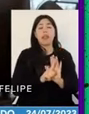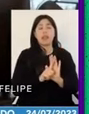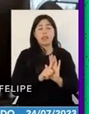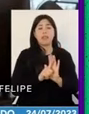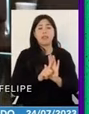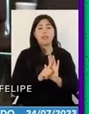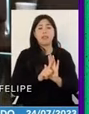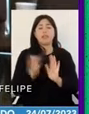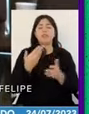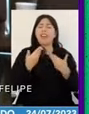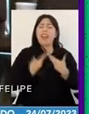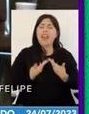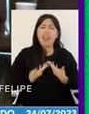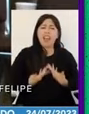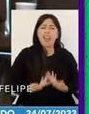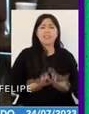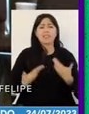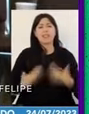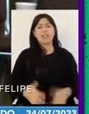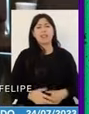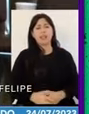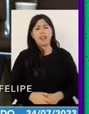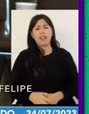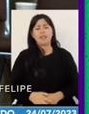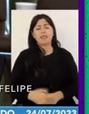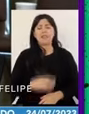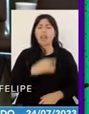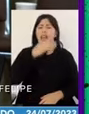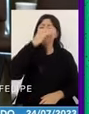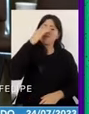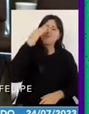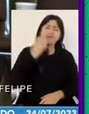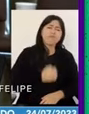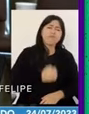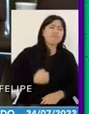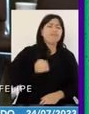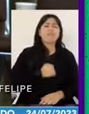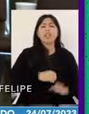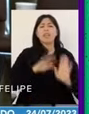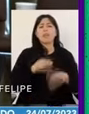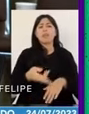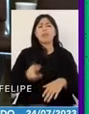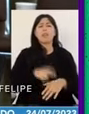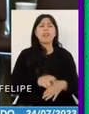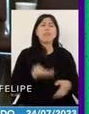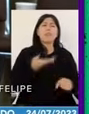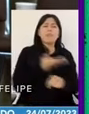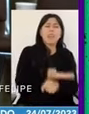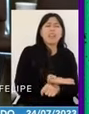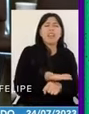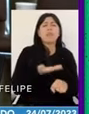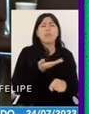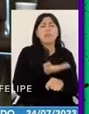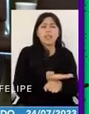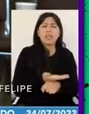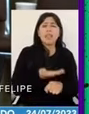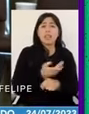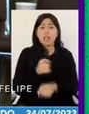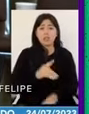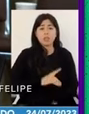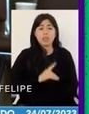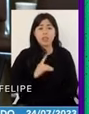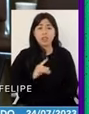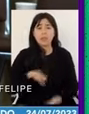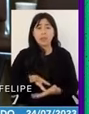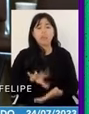esto. Estamos cansados del tira y afloja permanente. Eso no es digno para un país. Y que sus bomberos, esta institución